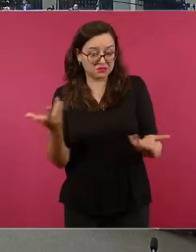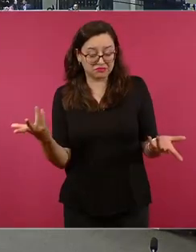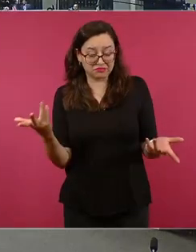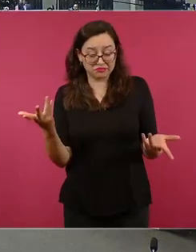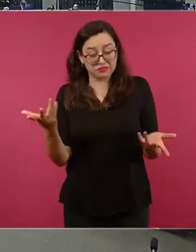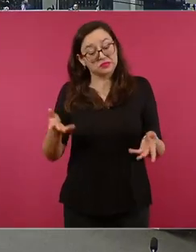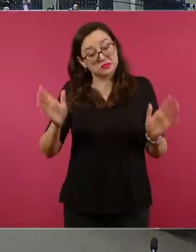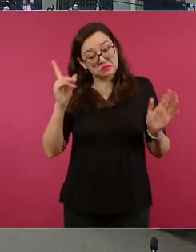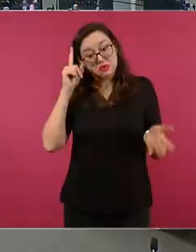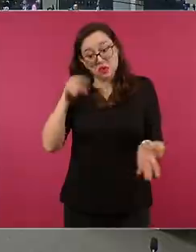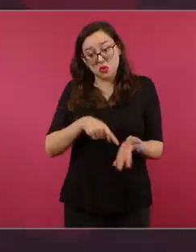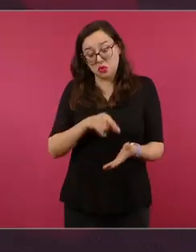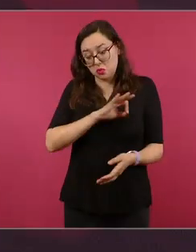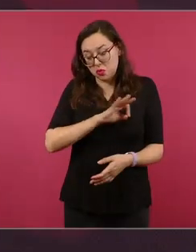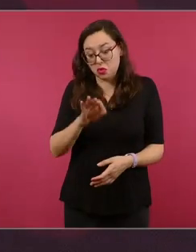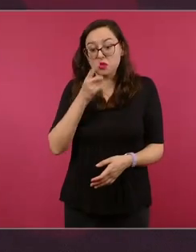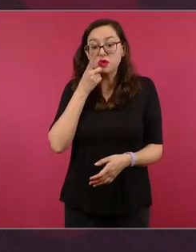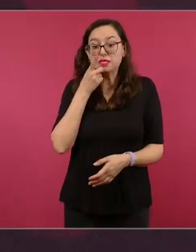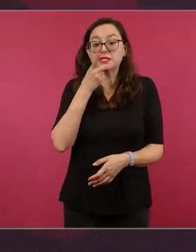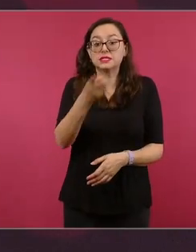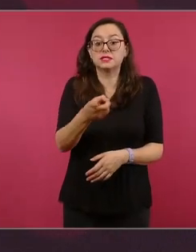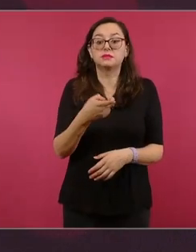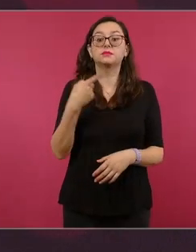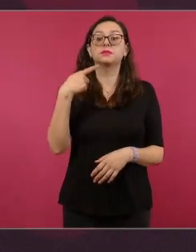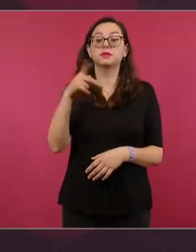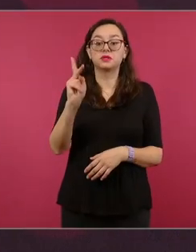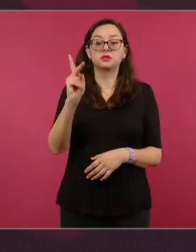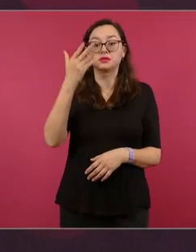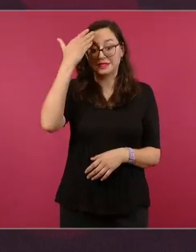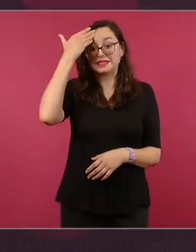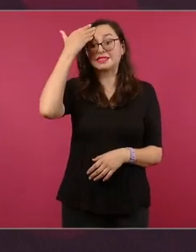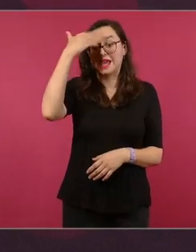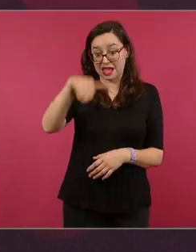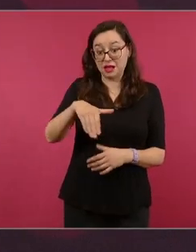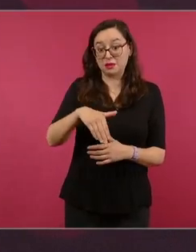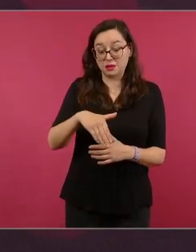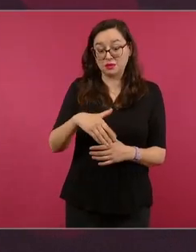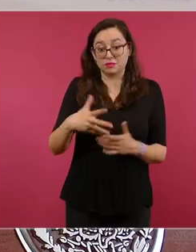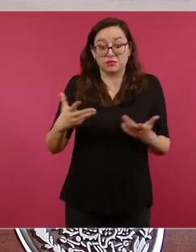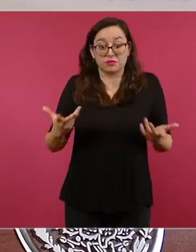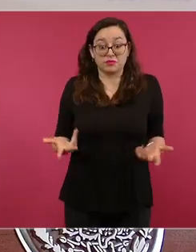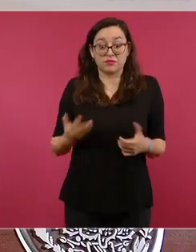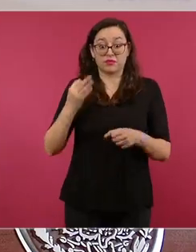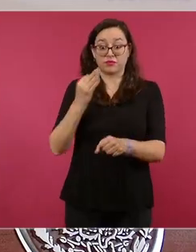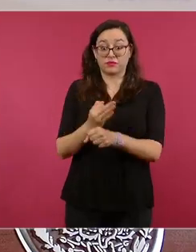a castigar por lo que voy a decir, pero es de dominio público que